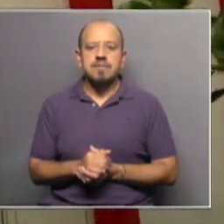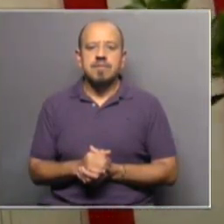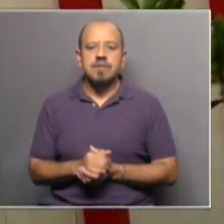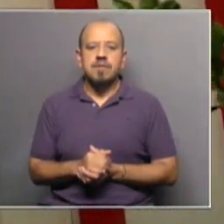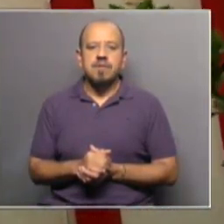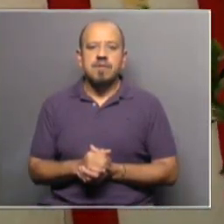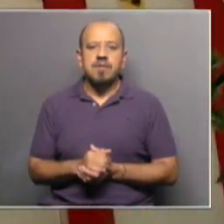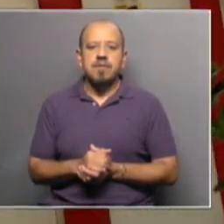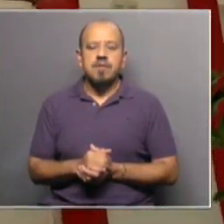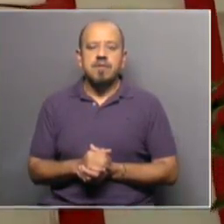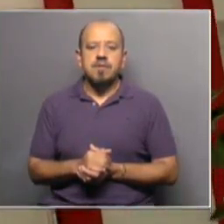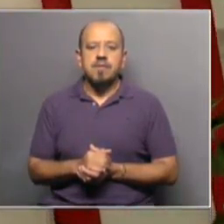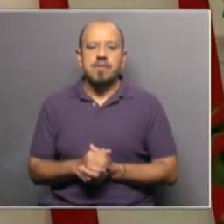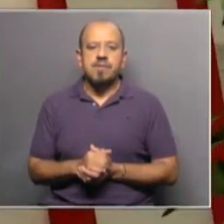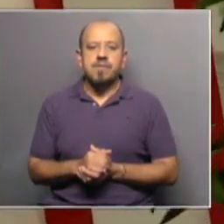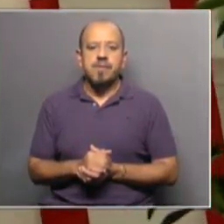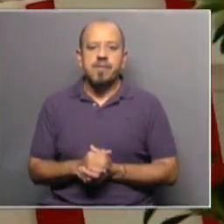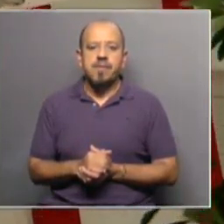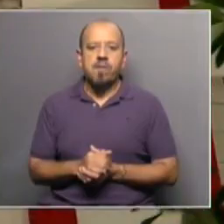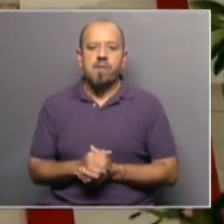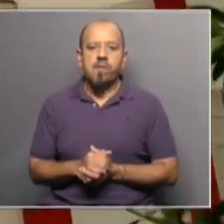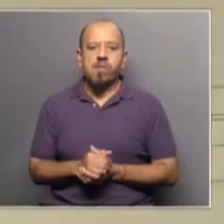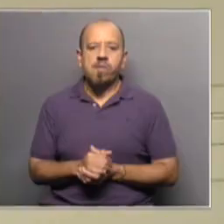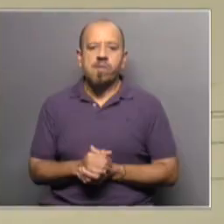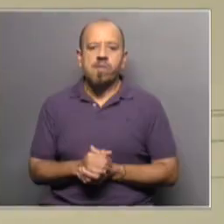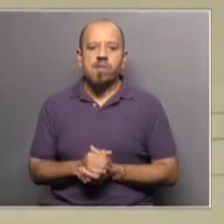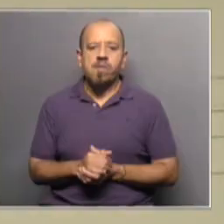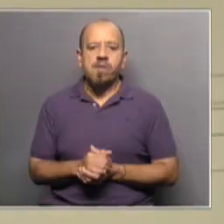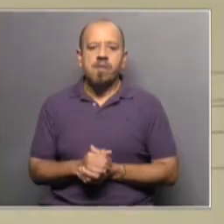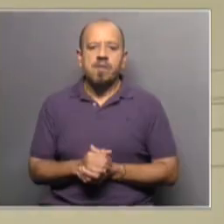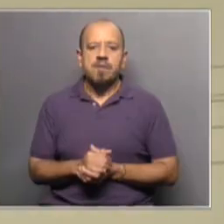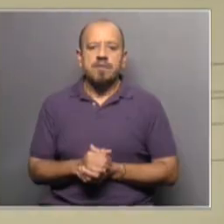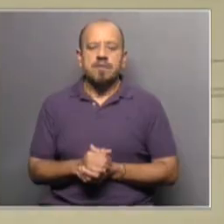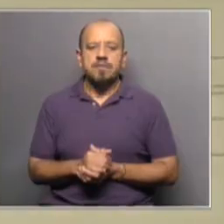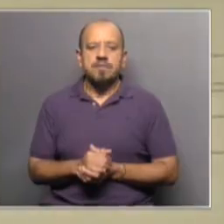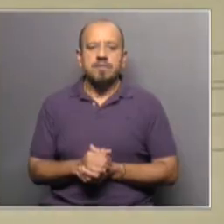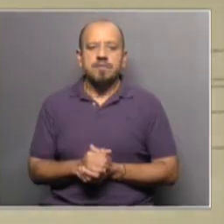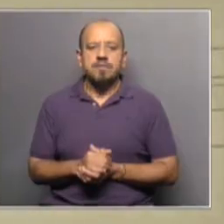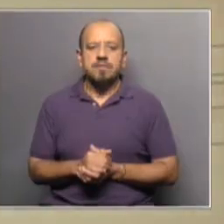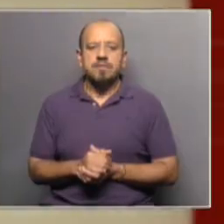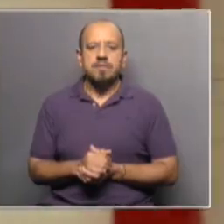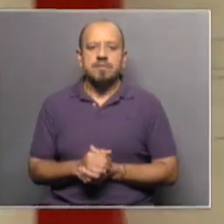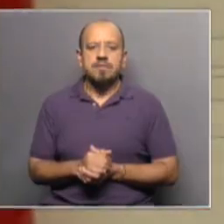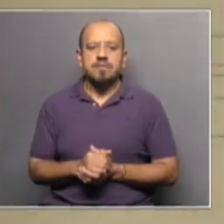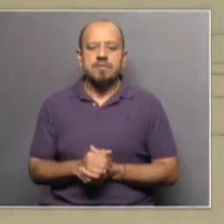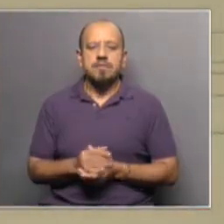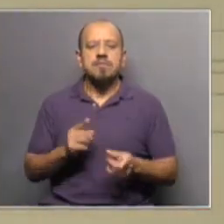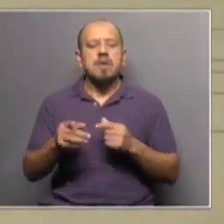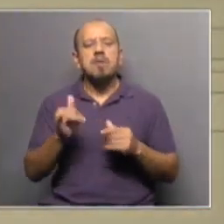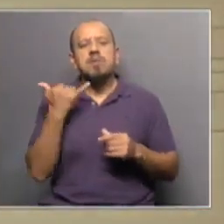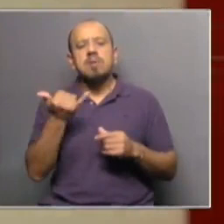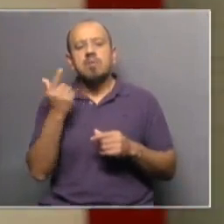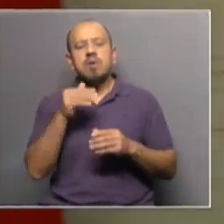Yeah. ¿Hace cuánto que jugás al Vasco de